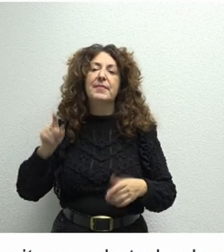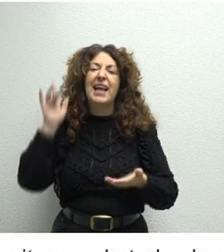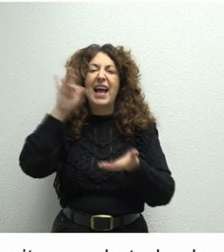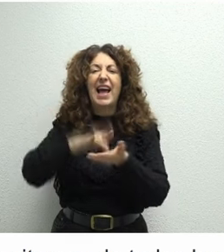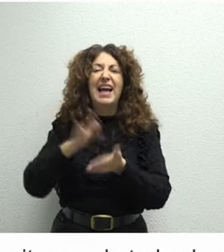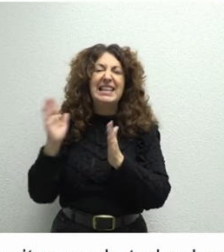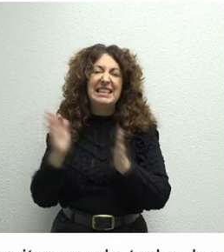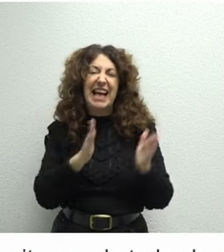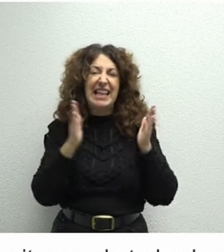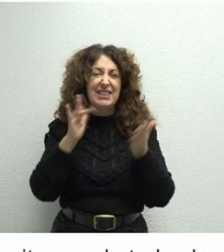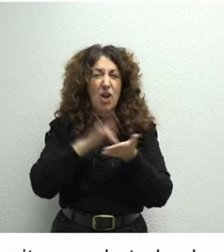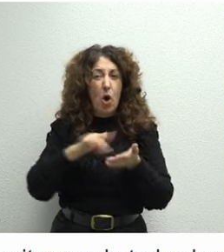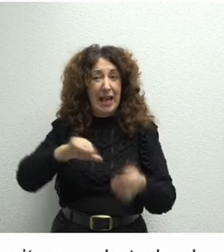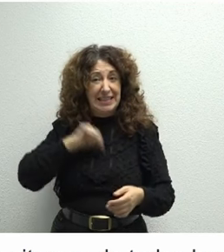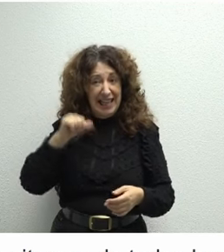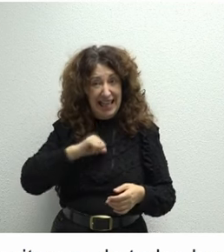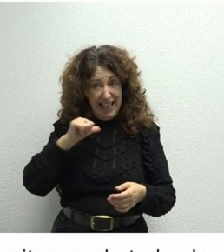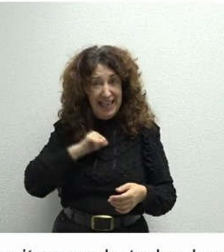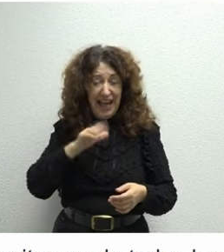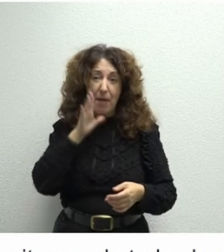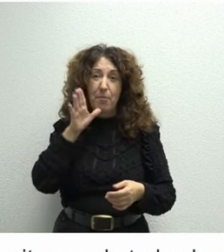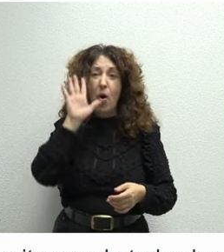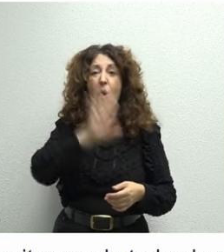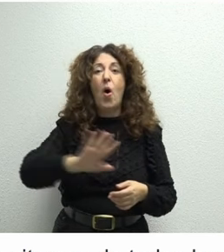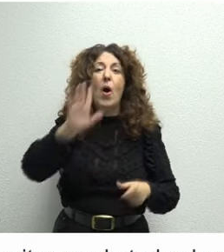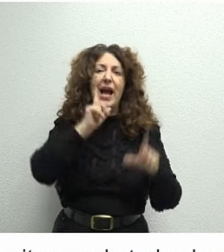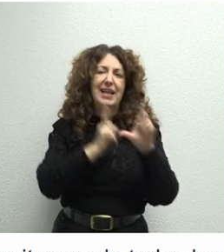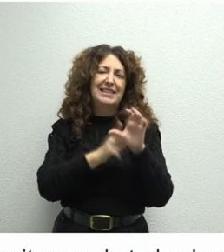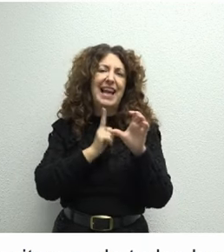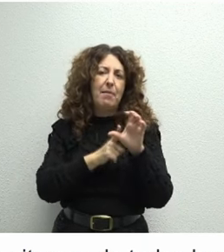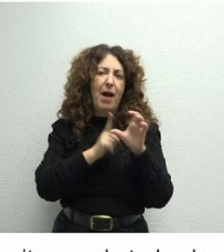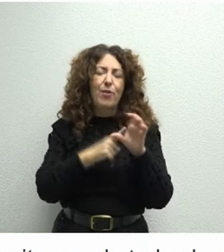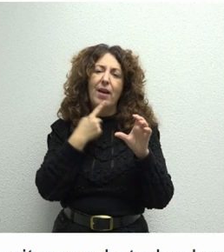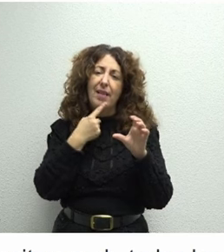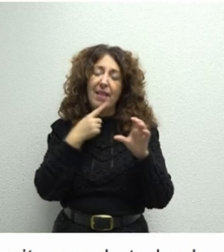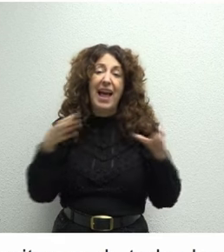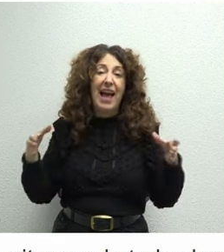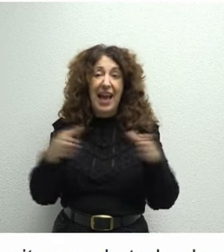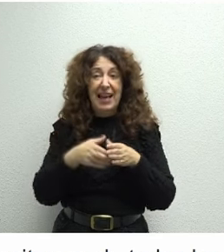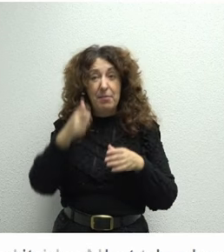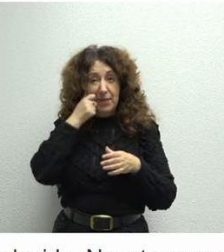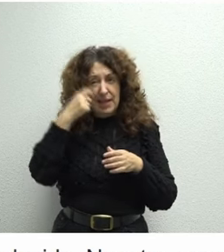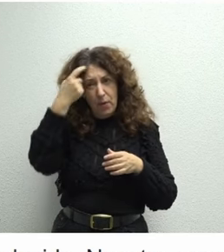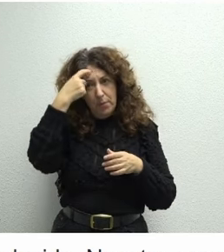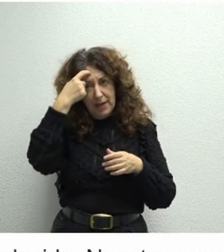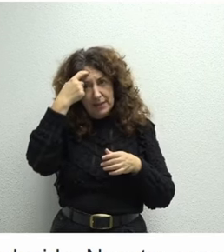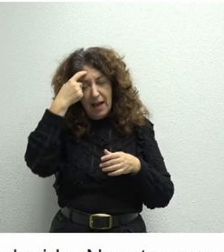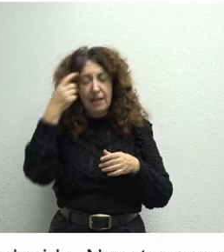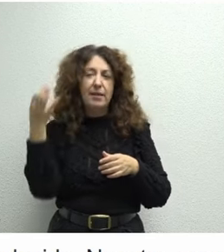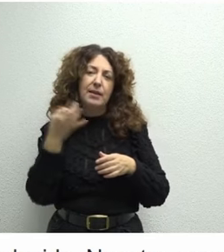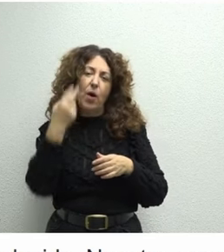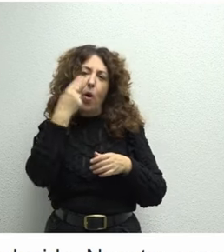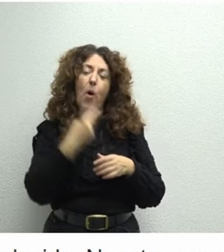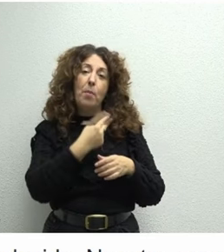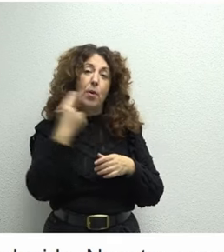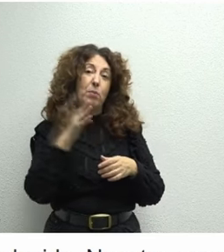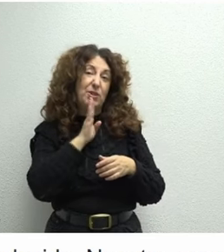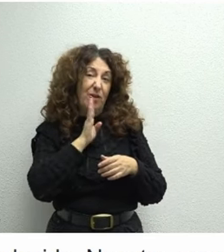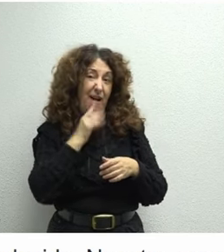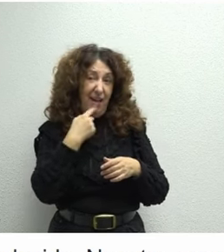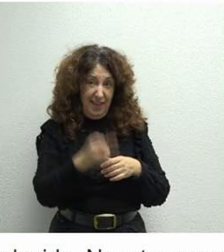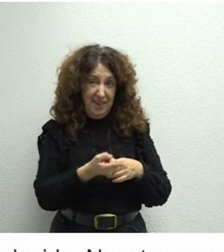un acuerdo también que hicimos a nivel de extremadura consideramos importante que el equipo de Salud Mental también diera esos compromisos que hablamos al